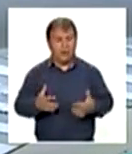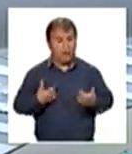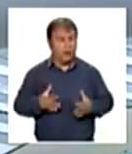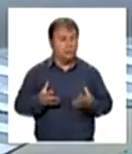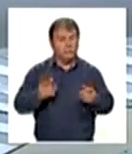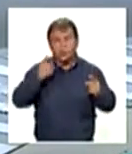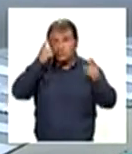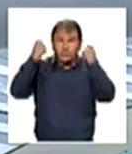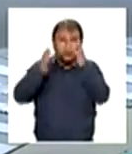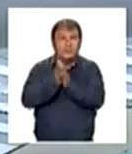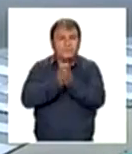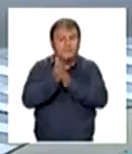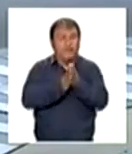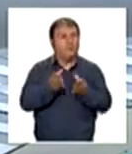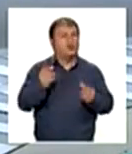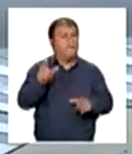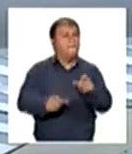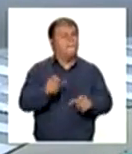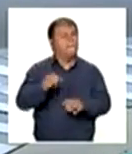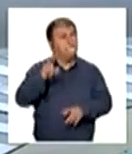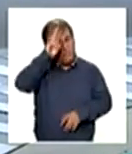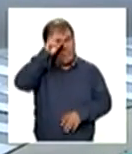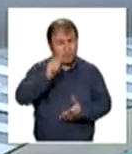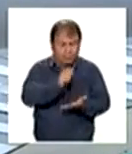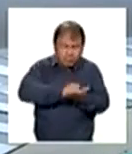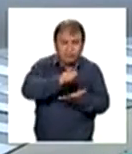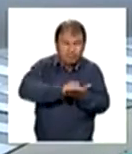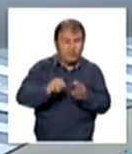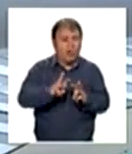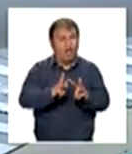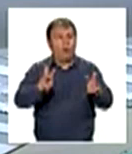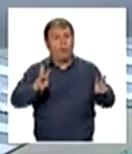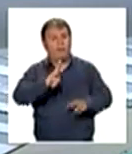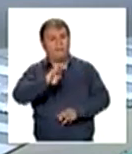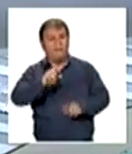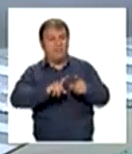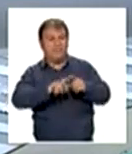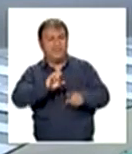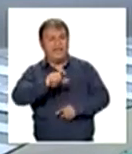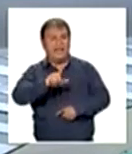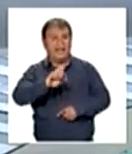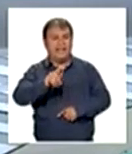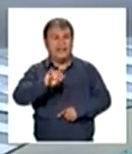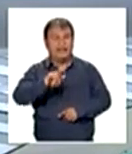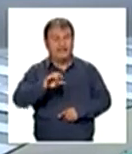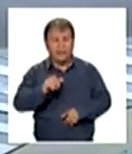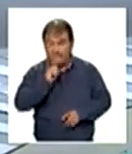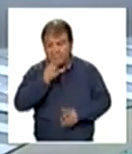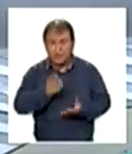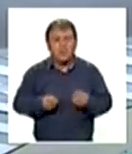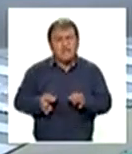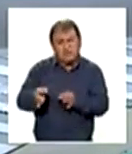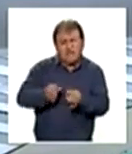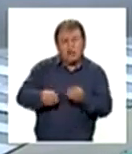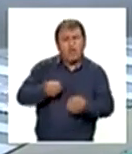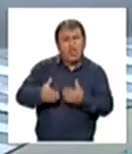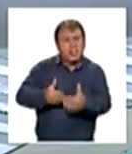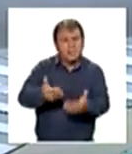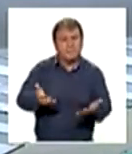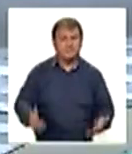ilusión todavía, miles de peruanos han comenzado ya a registrarse a la página de Teleticket. Si usted aún no lo ha hecho, vamos a explicarle los pasos para que lo pueda